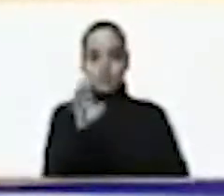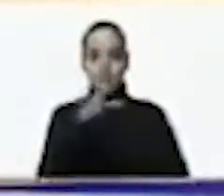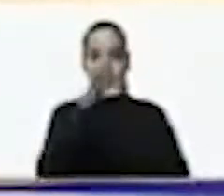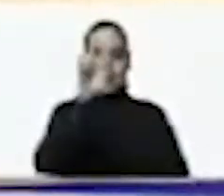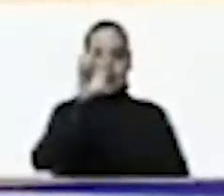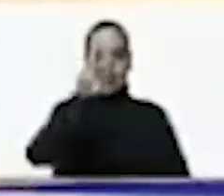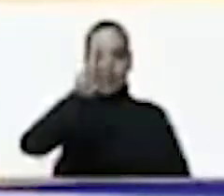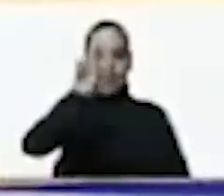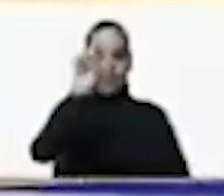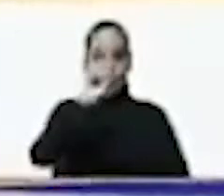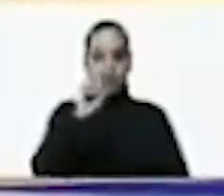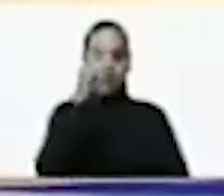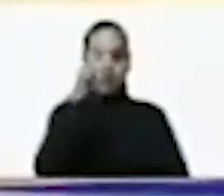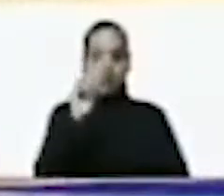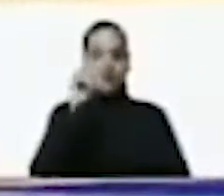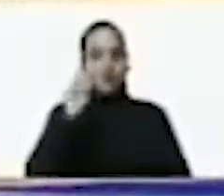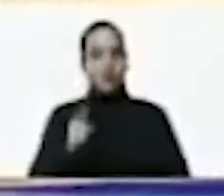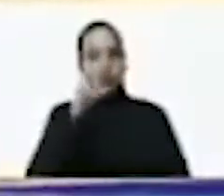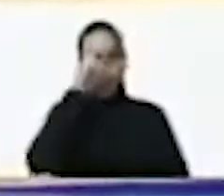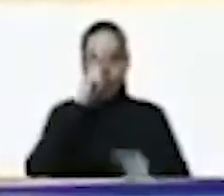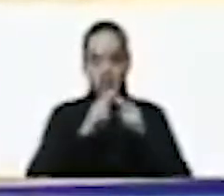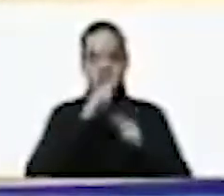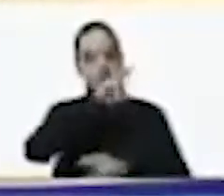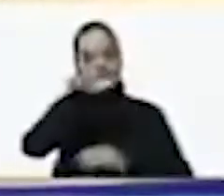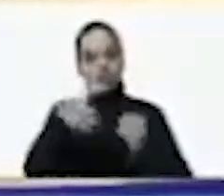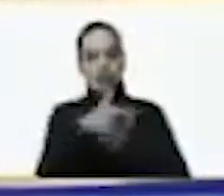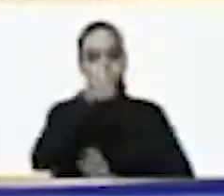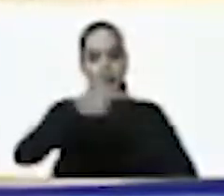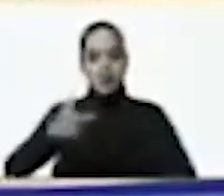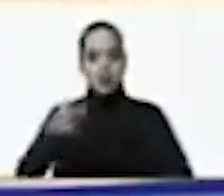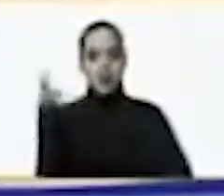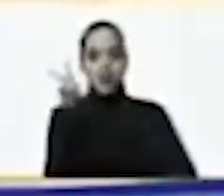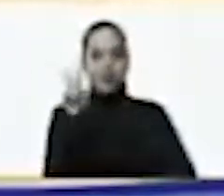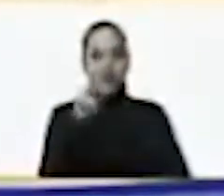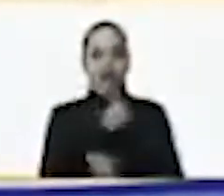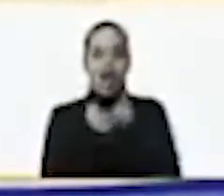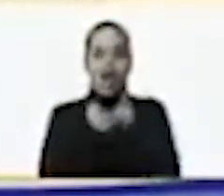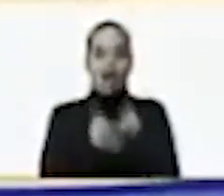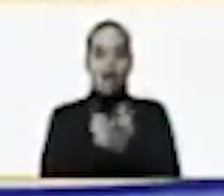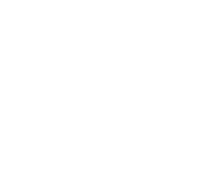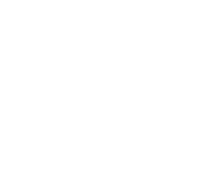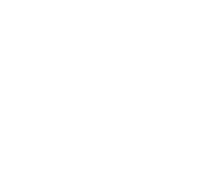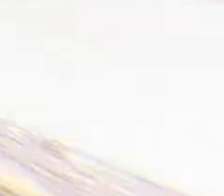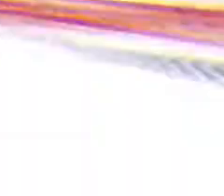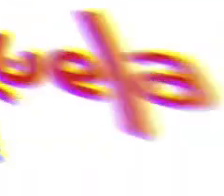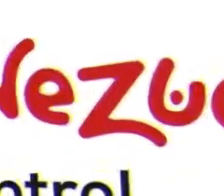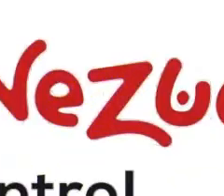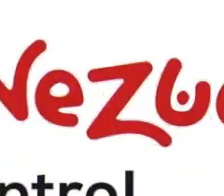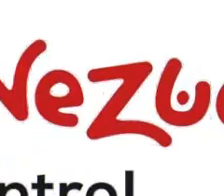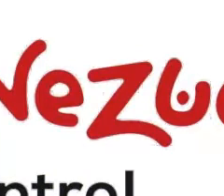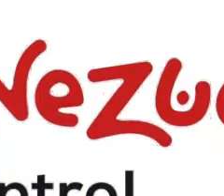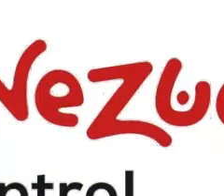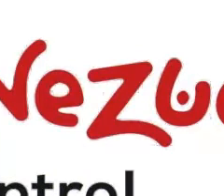a todos los venezolanos y venezolanas que aman la palabra escrita